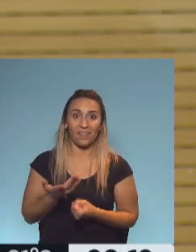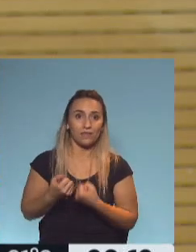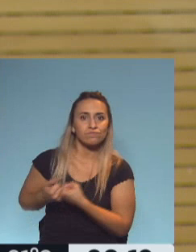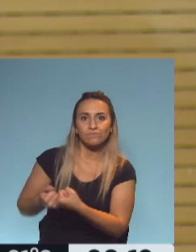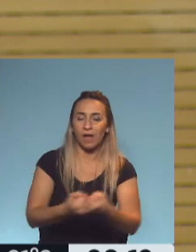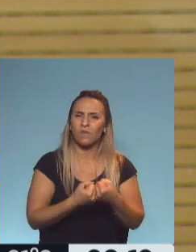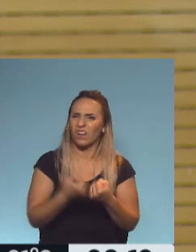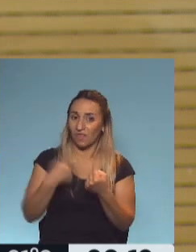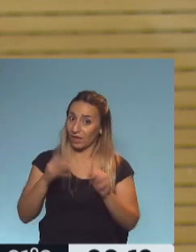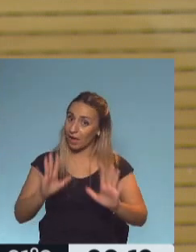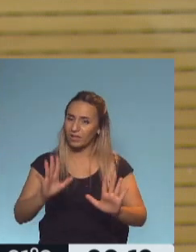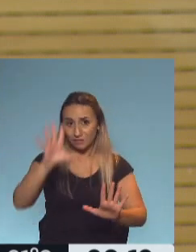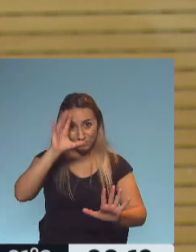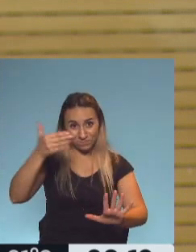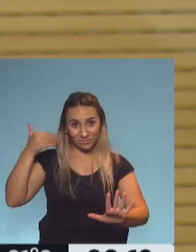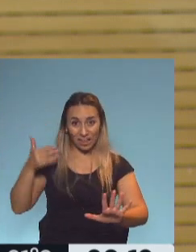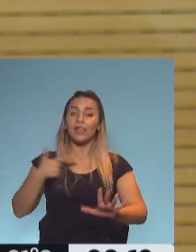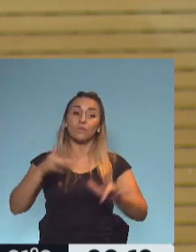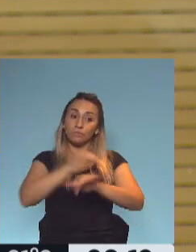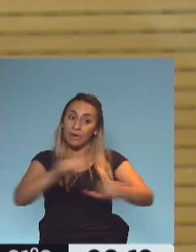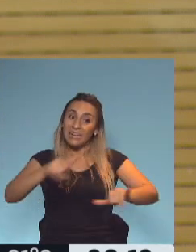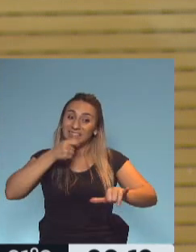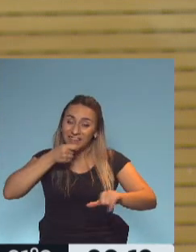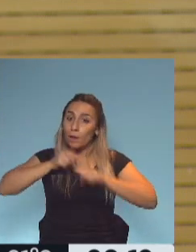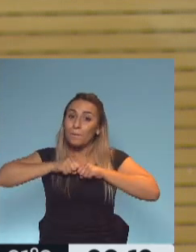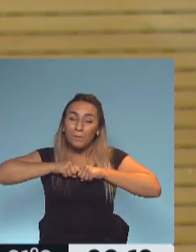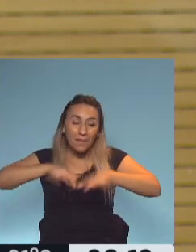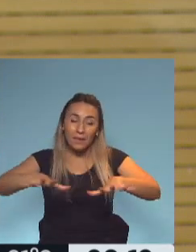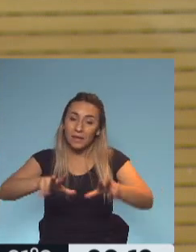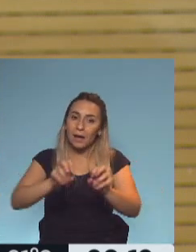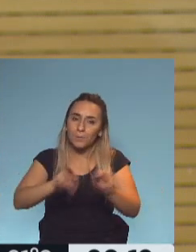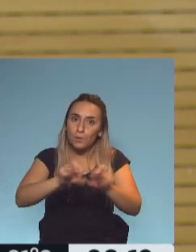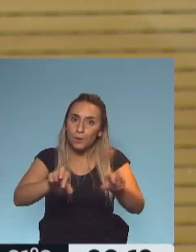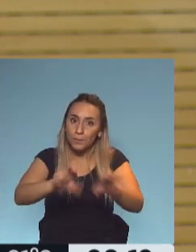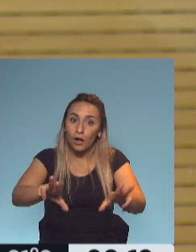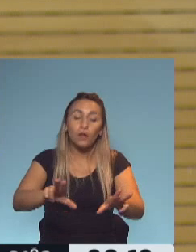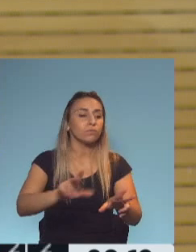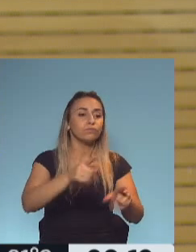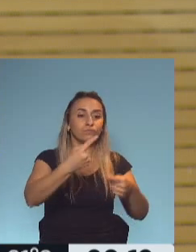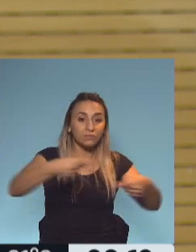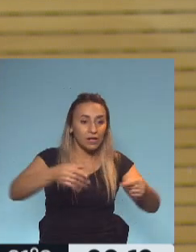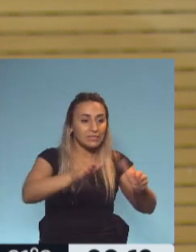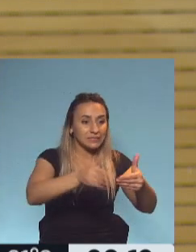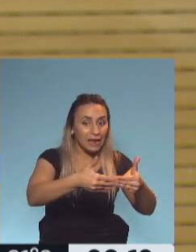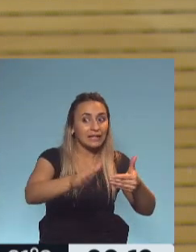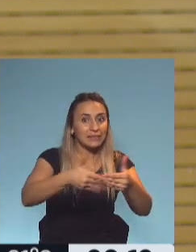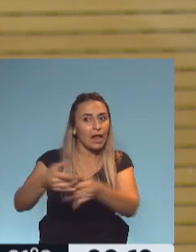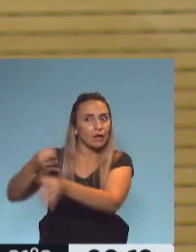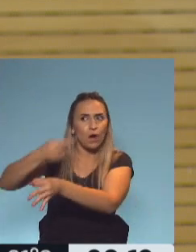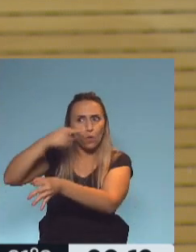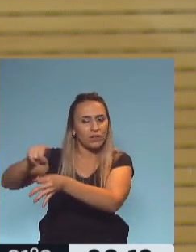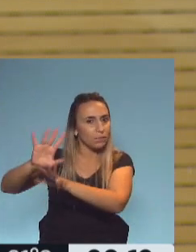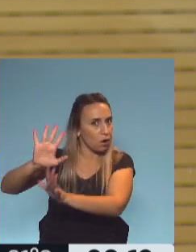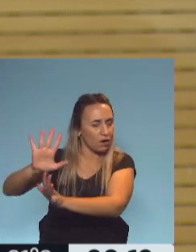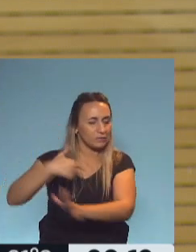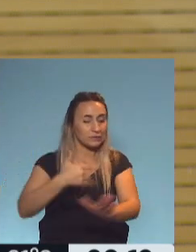medida que la pandemia se agrave, lo último que tenemos que cerrar son las escuelas. Yo sostengo esa convicción. Lo